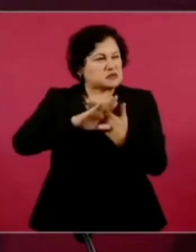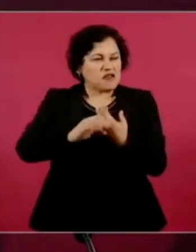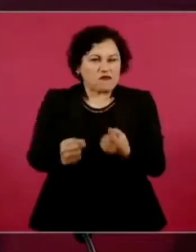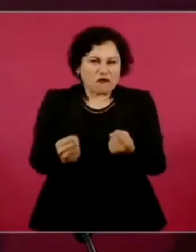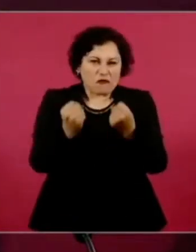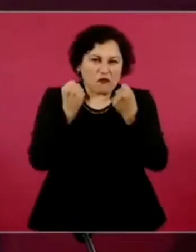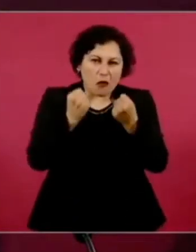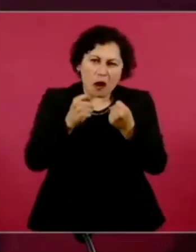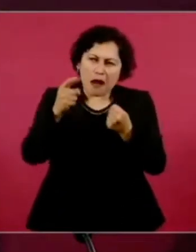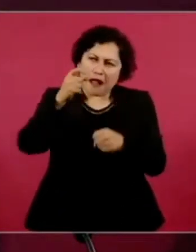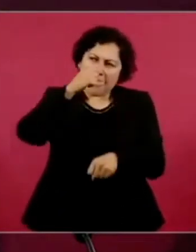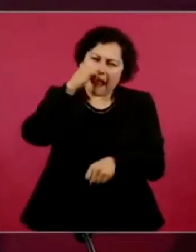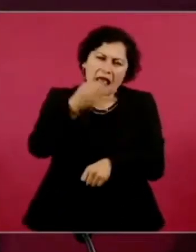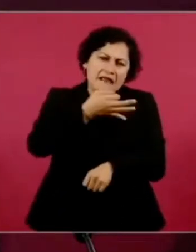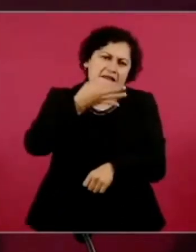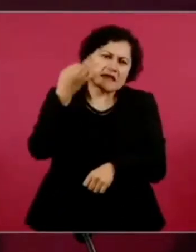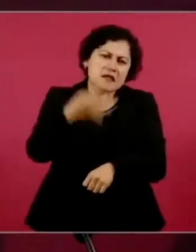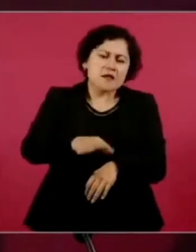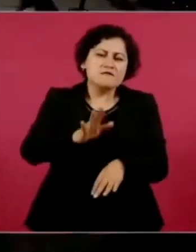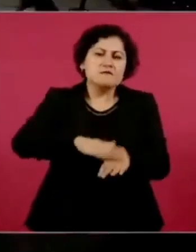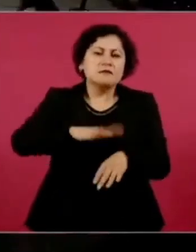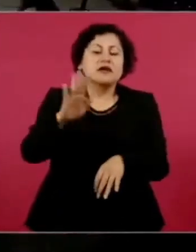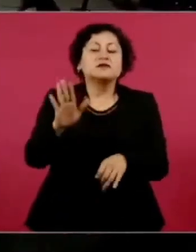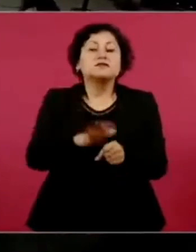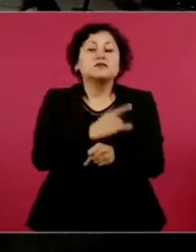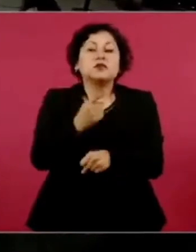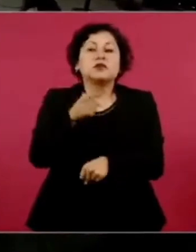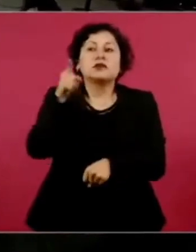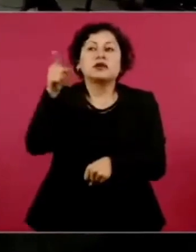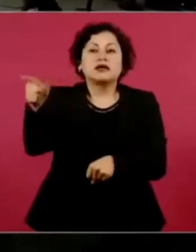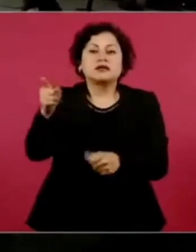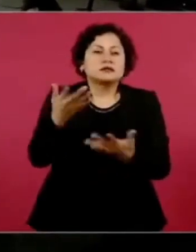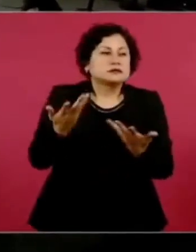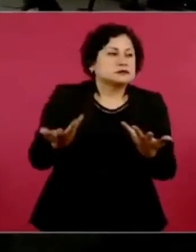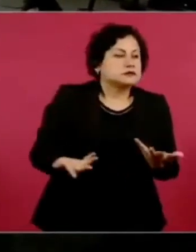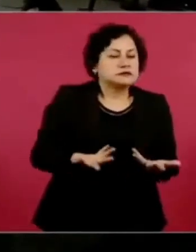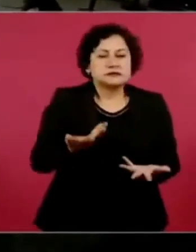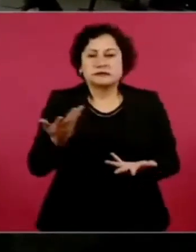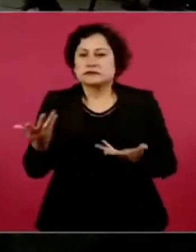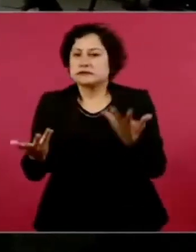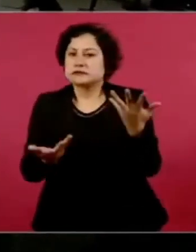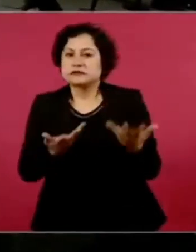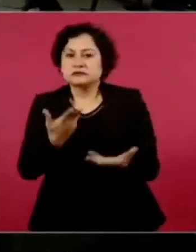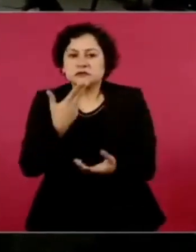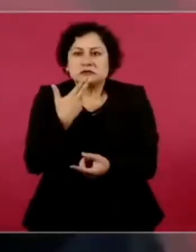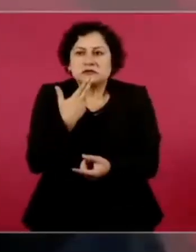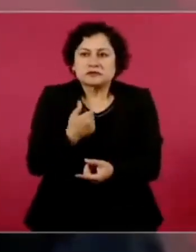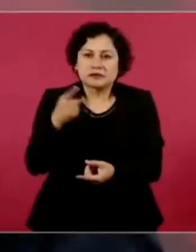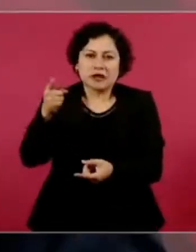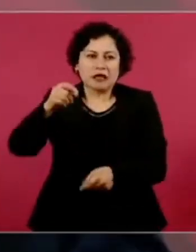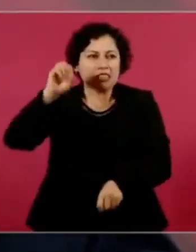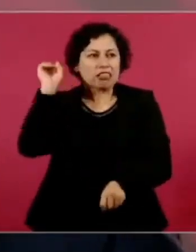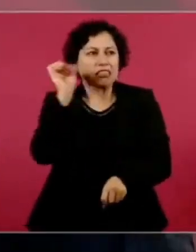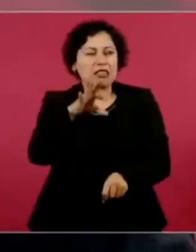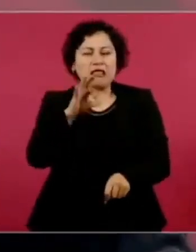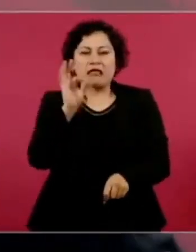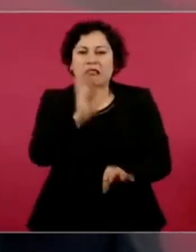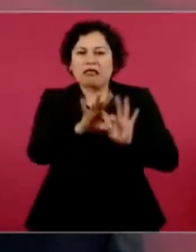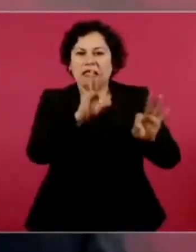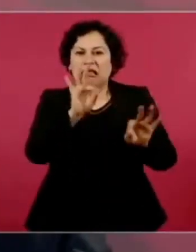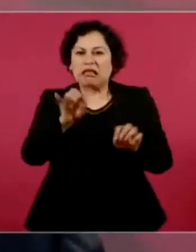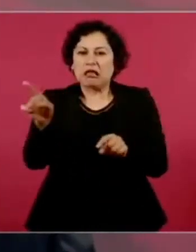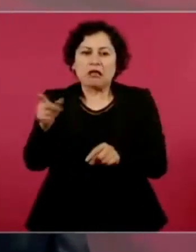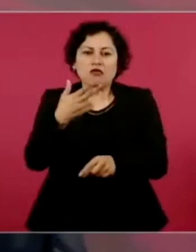porque no les funciona nada de lo que hacen. Miren esa lanzada